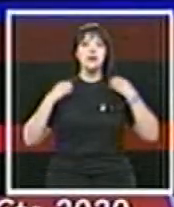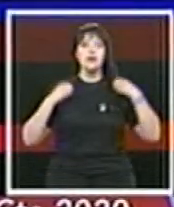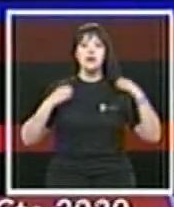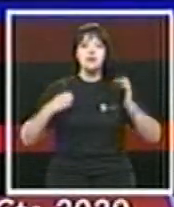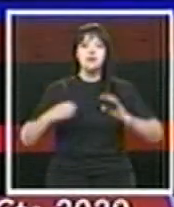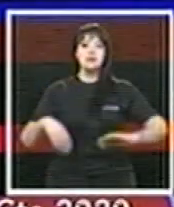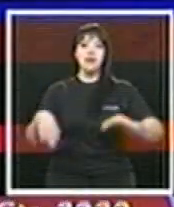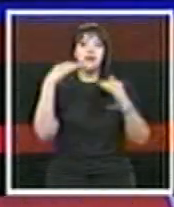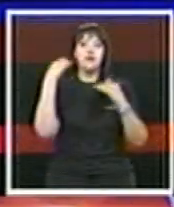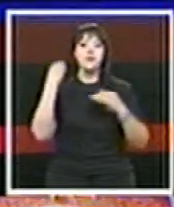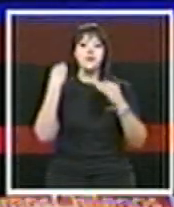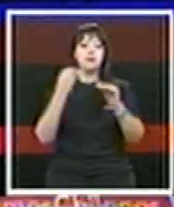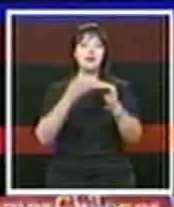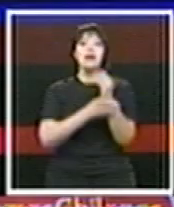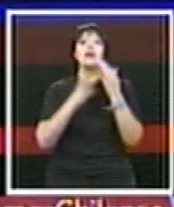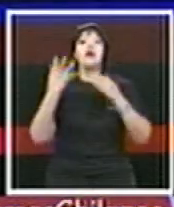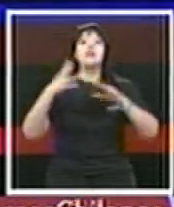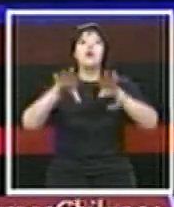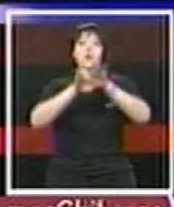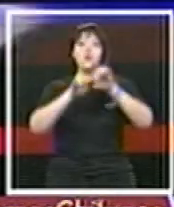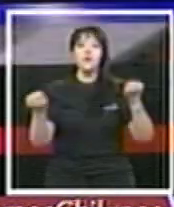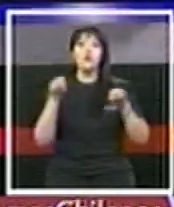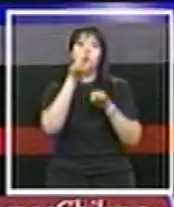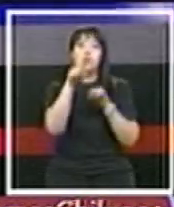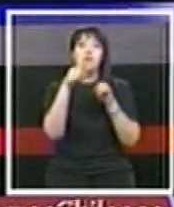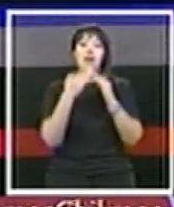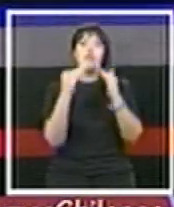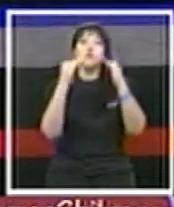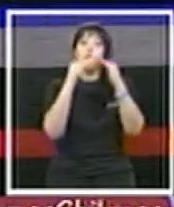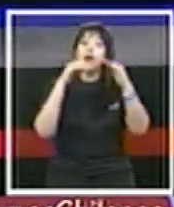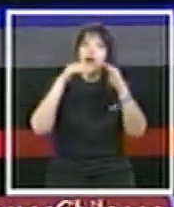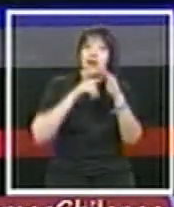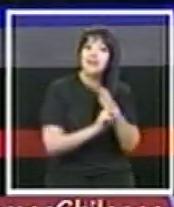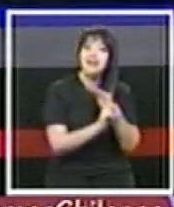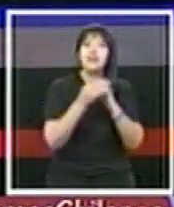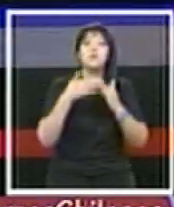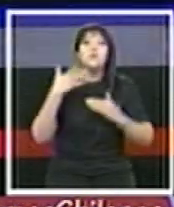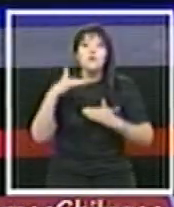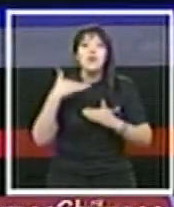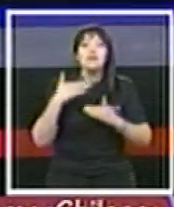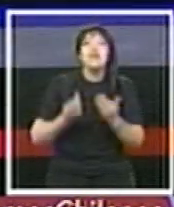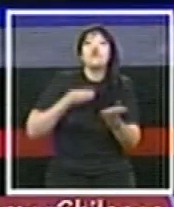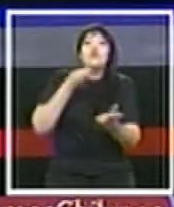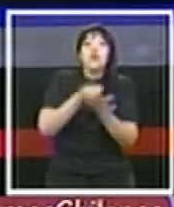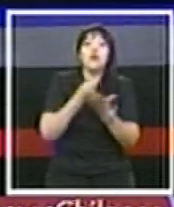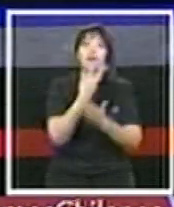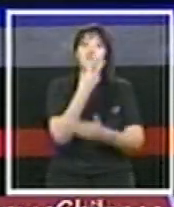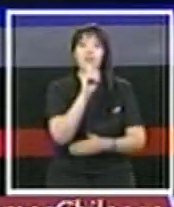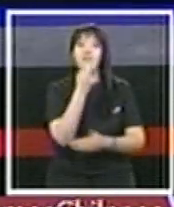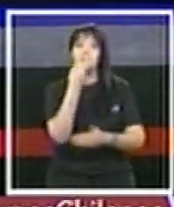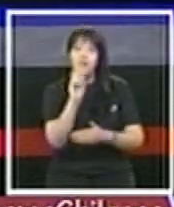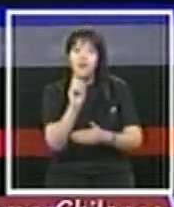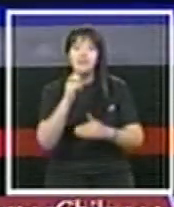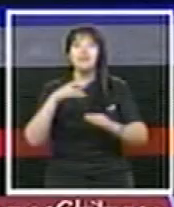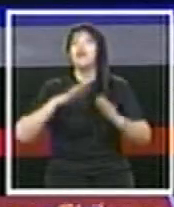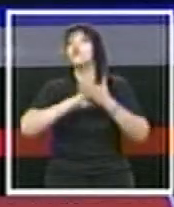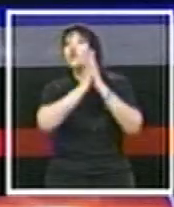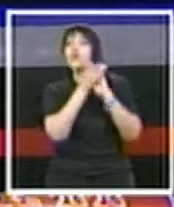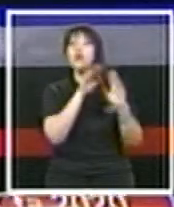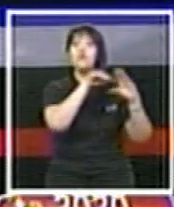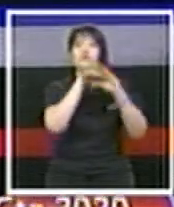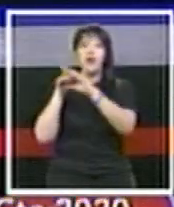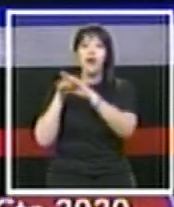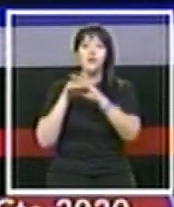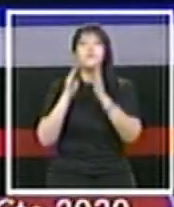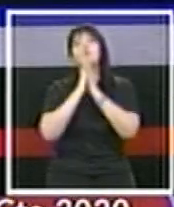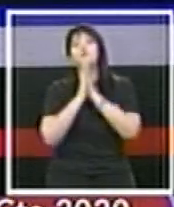final es muy importante estar comprometidos. Tú estás en tu casa, es el momento de donar. Ya les vamos a ir contando, pero es la cuenta 2020 y todos los bancos que, por